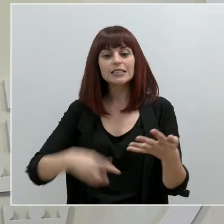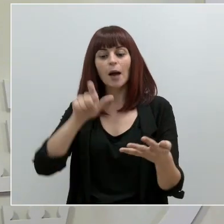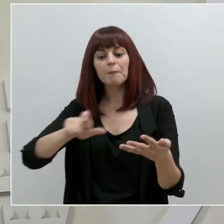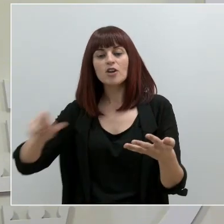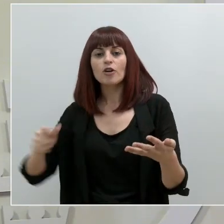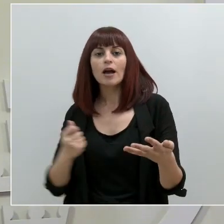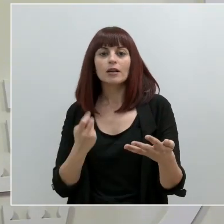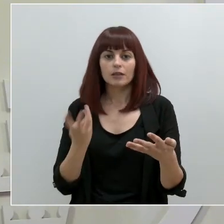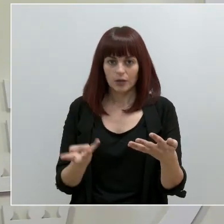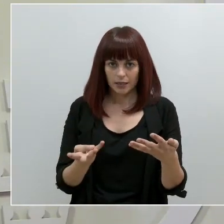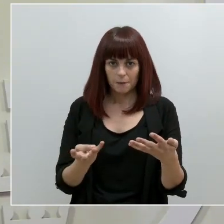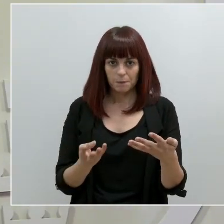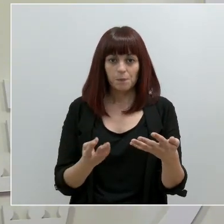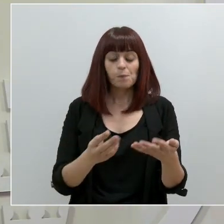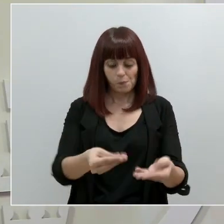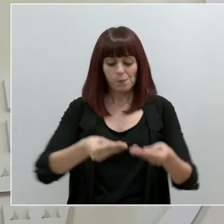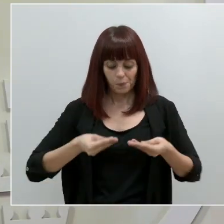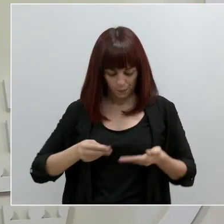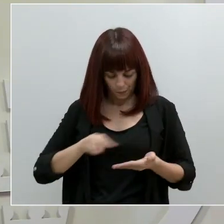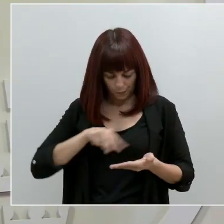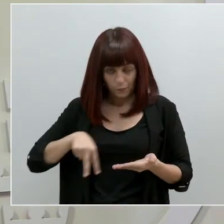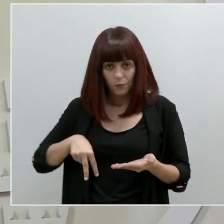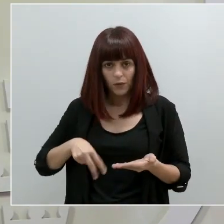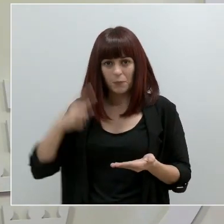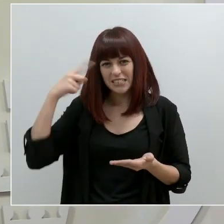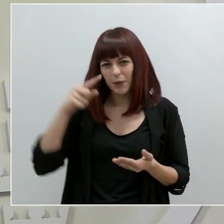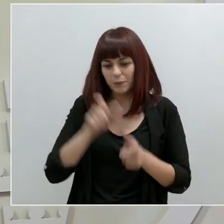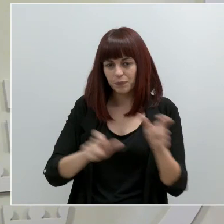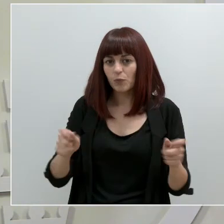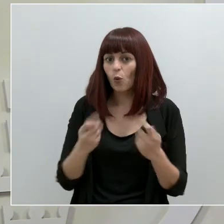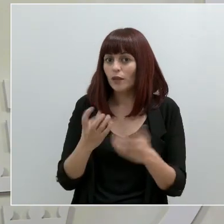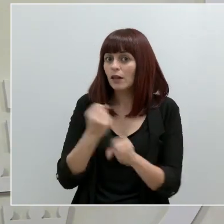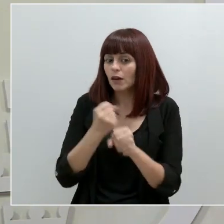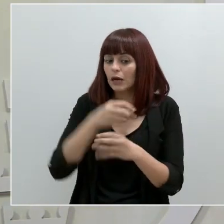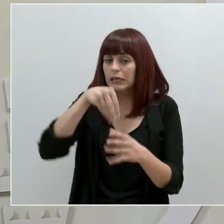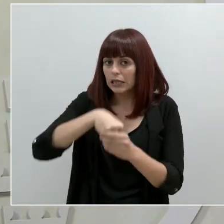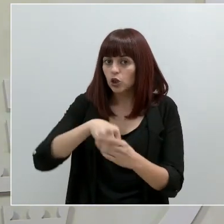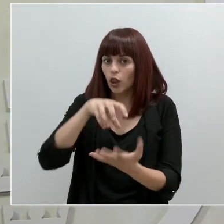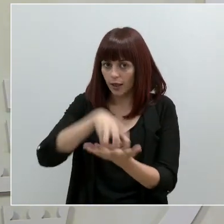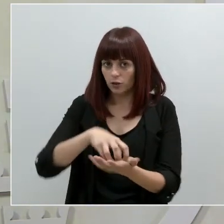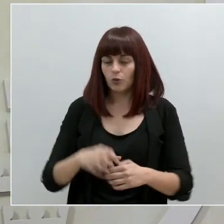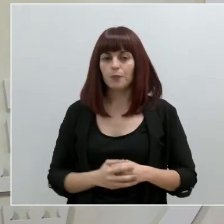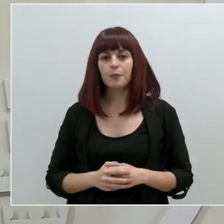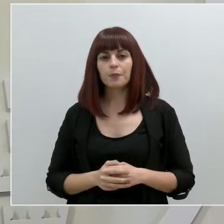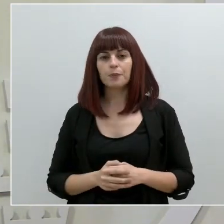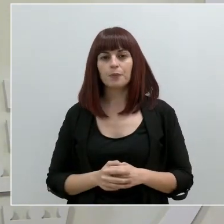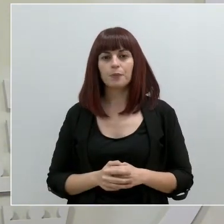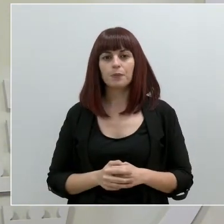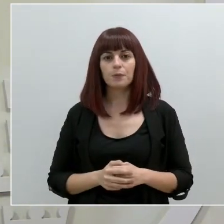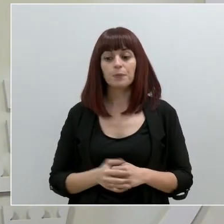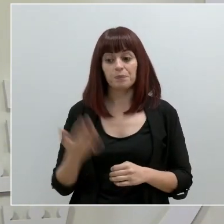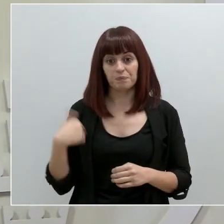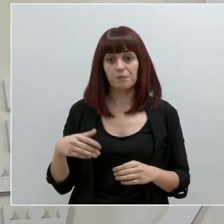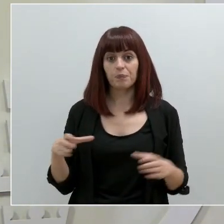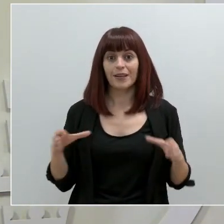personal que trabaja en ese centro. Entonces, eso es como se ha hecho y evidentemente en una relación de los